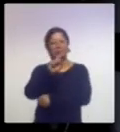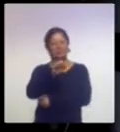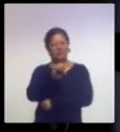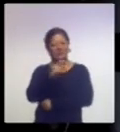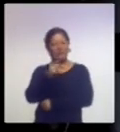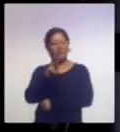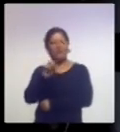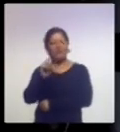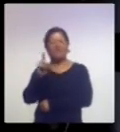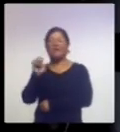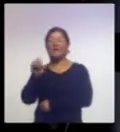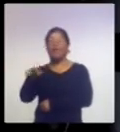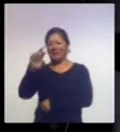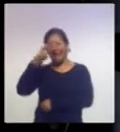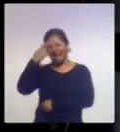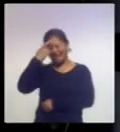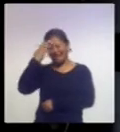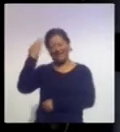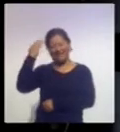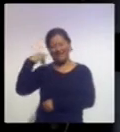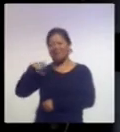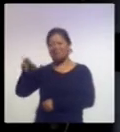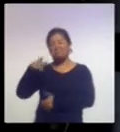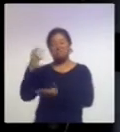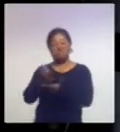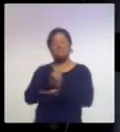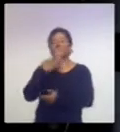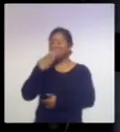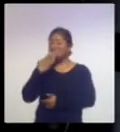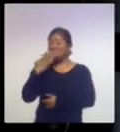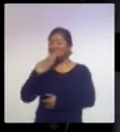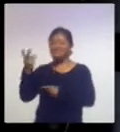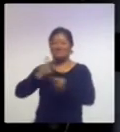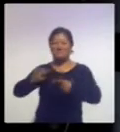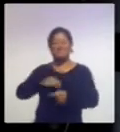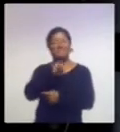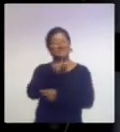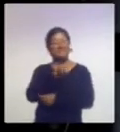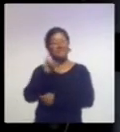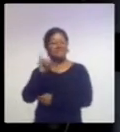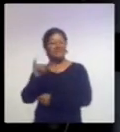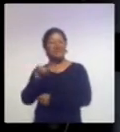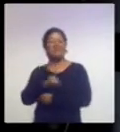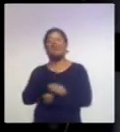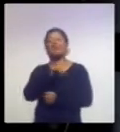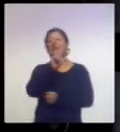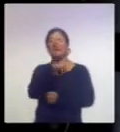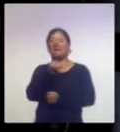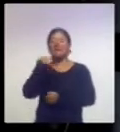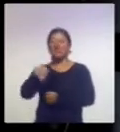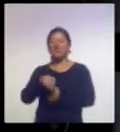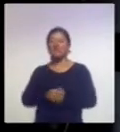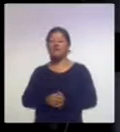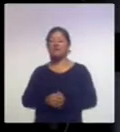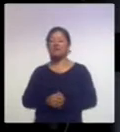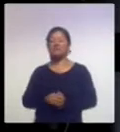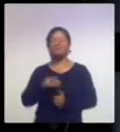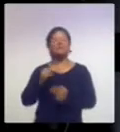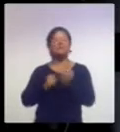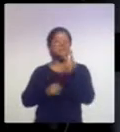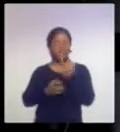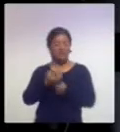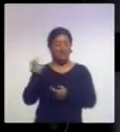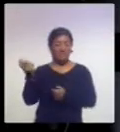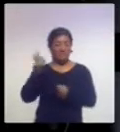de esto que ustedes lograron. Bienvenidas a Isela Islas, bienvenida, y también a Yara Muñoz. Falta una integrante,